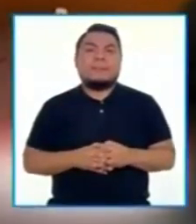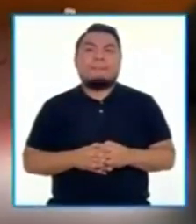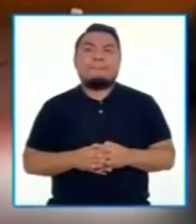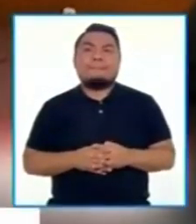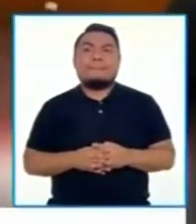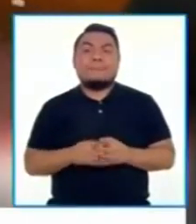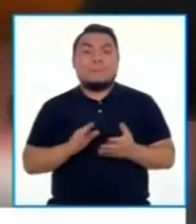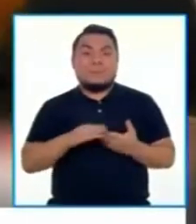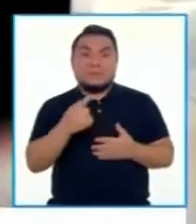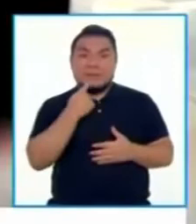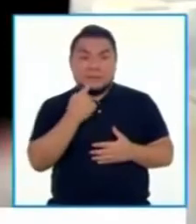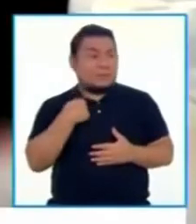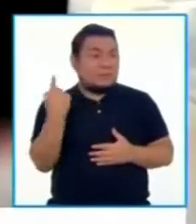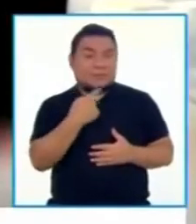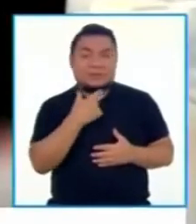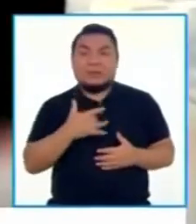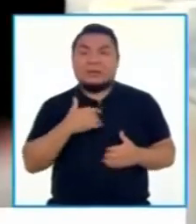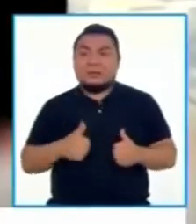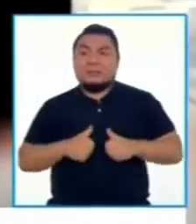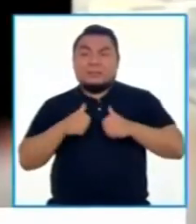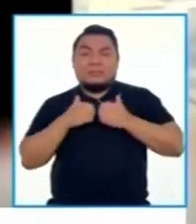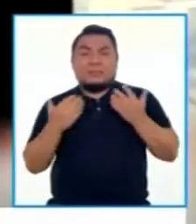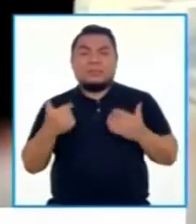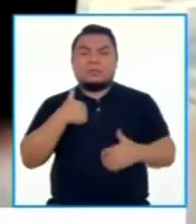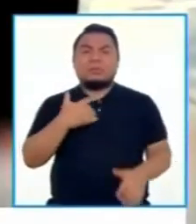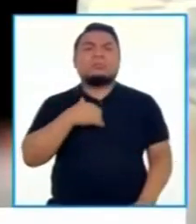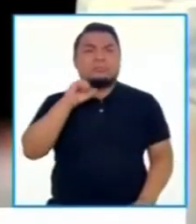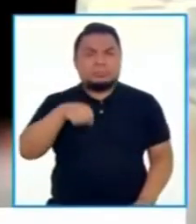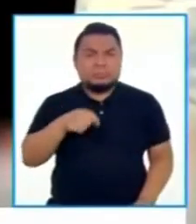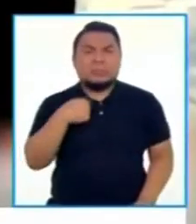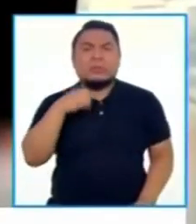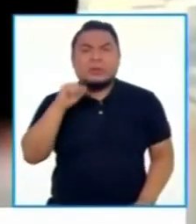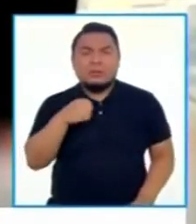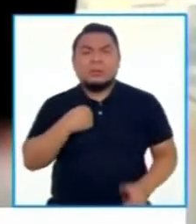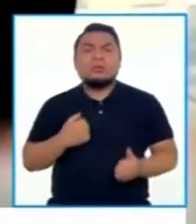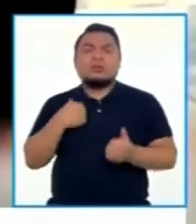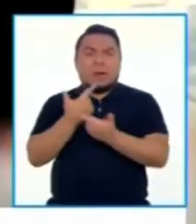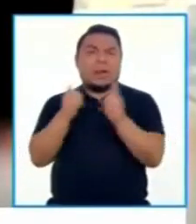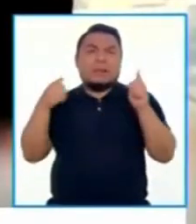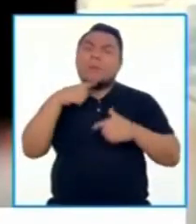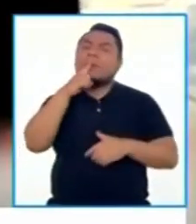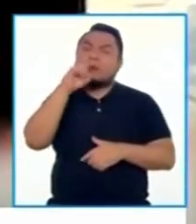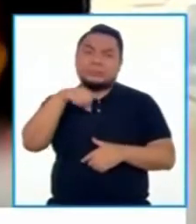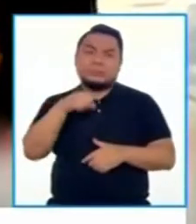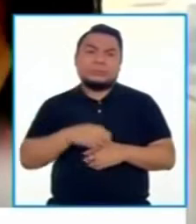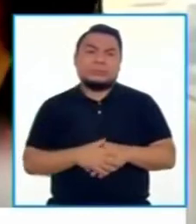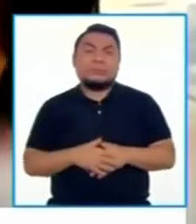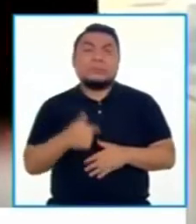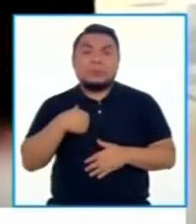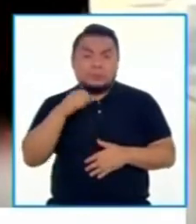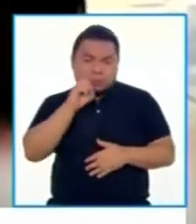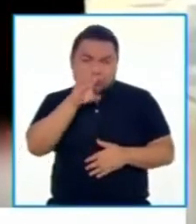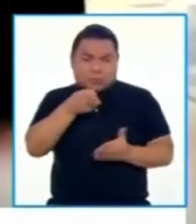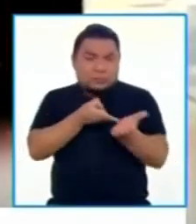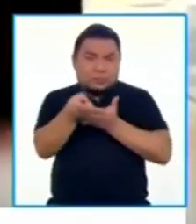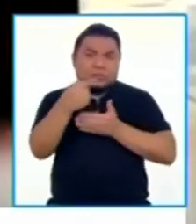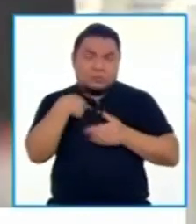Después de lo que nos ha tocado vivir, yo estoy a favor de un indulto a mi padre. Y prefiero decirlo